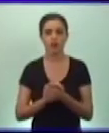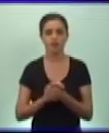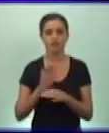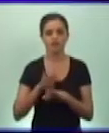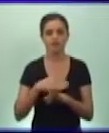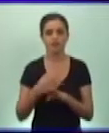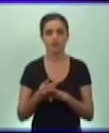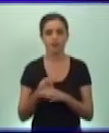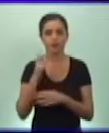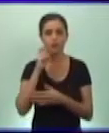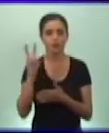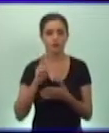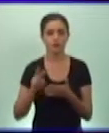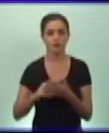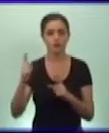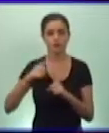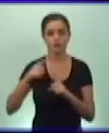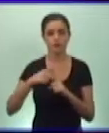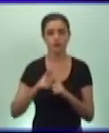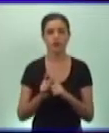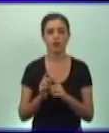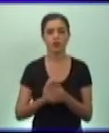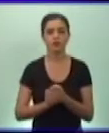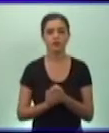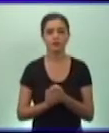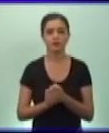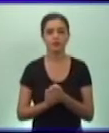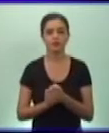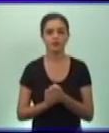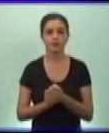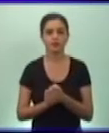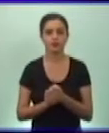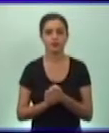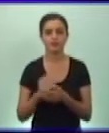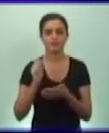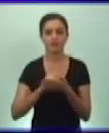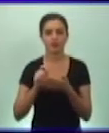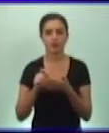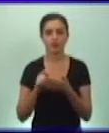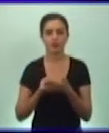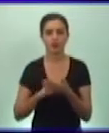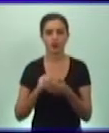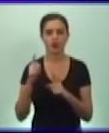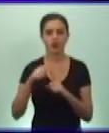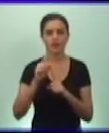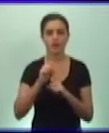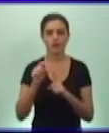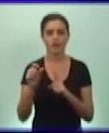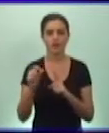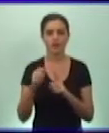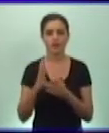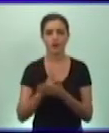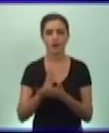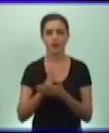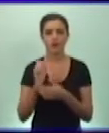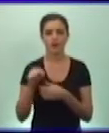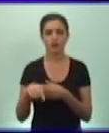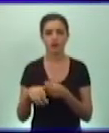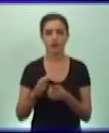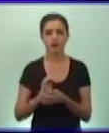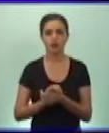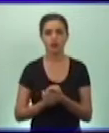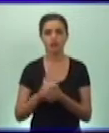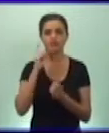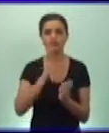revisado el estudio independiente, estamos en condiciones de anotar el asunto de la clase de hoy. Ahora sí, vayamos